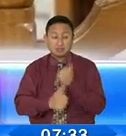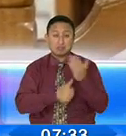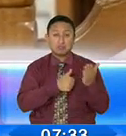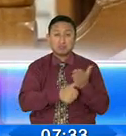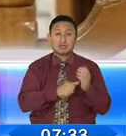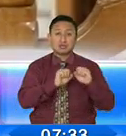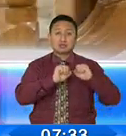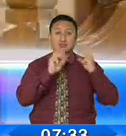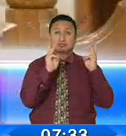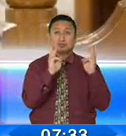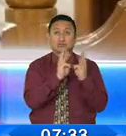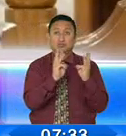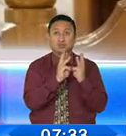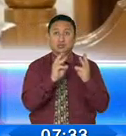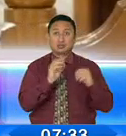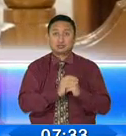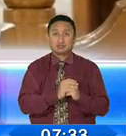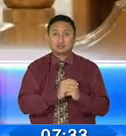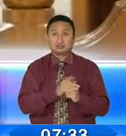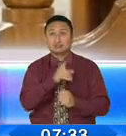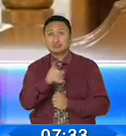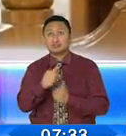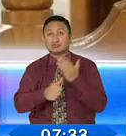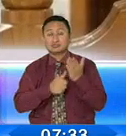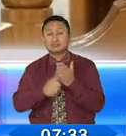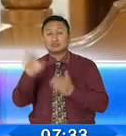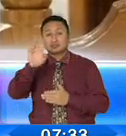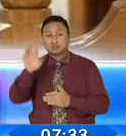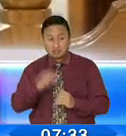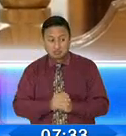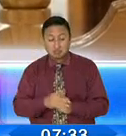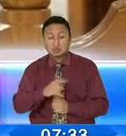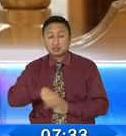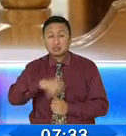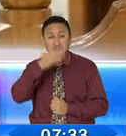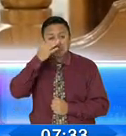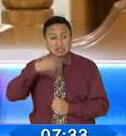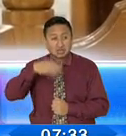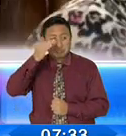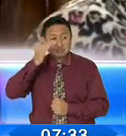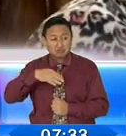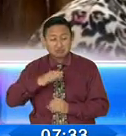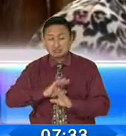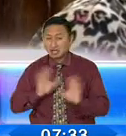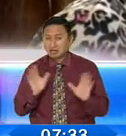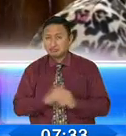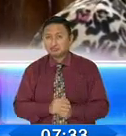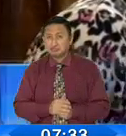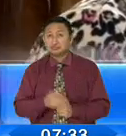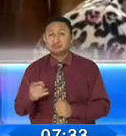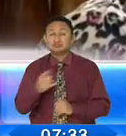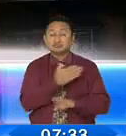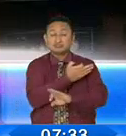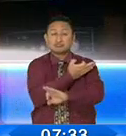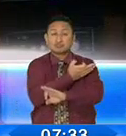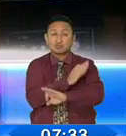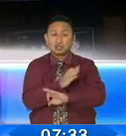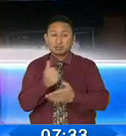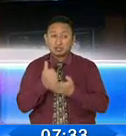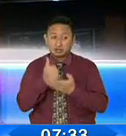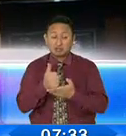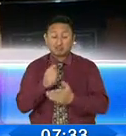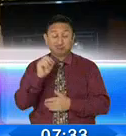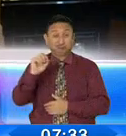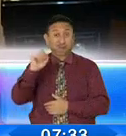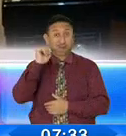Inclusión, he acudido al Ministerio de Salud Pública, pero se limitan a hacer simplemente exámenes básicos. Los tratamientos y atención médica son muy